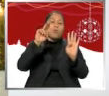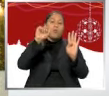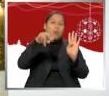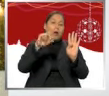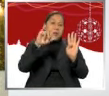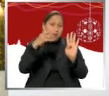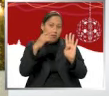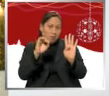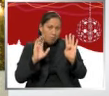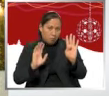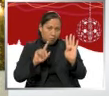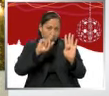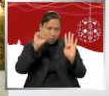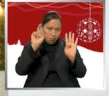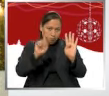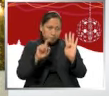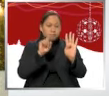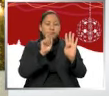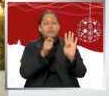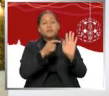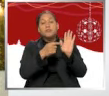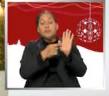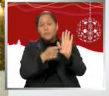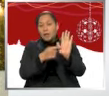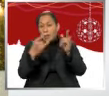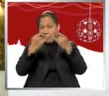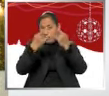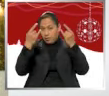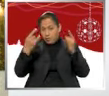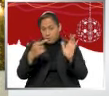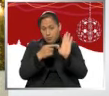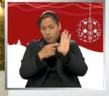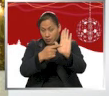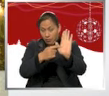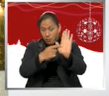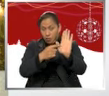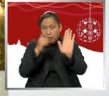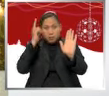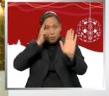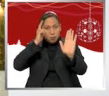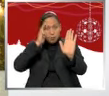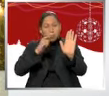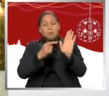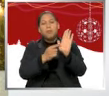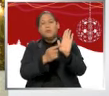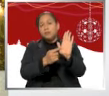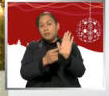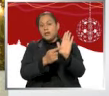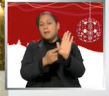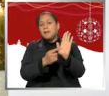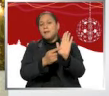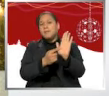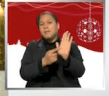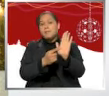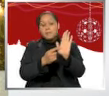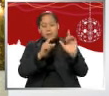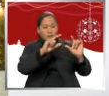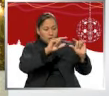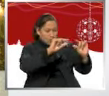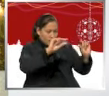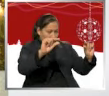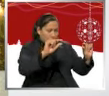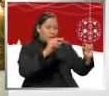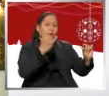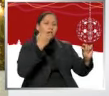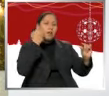y el relato o la narración guadalupana está ya presente en el primer texto, que es en